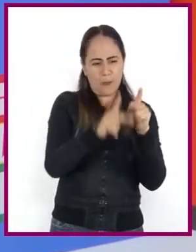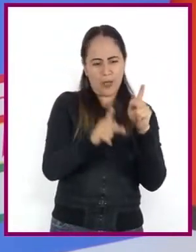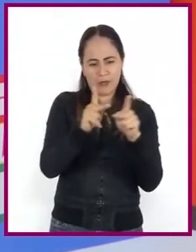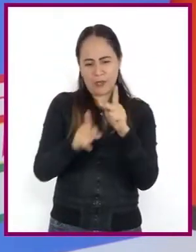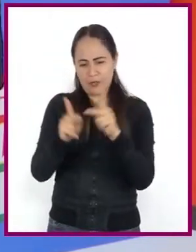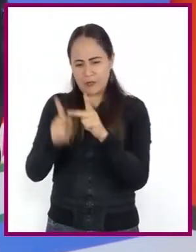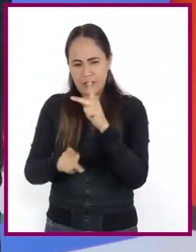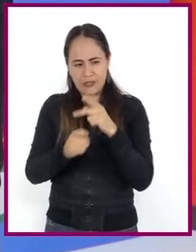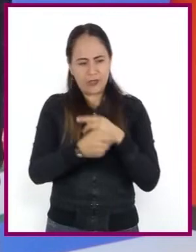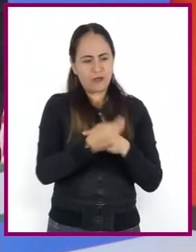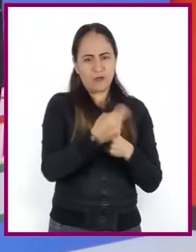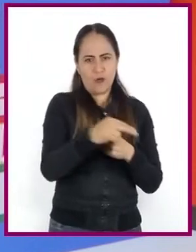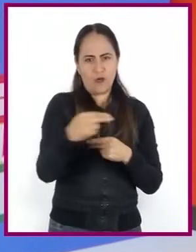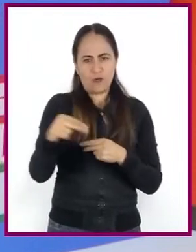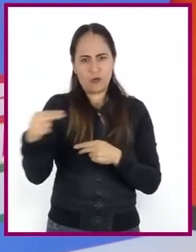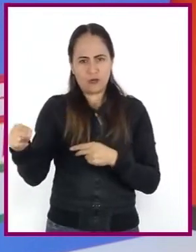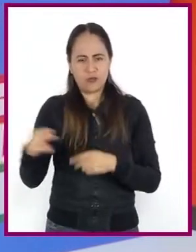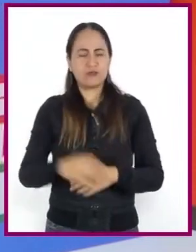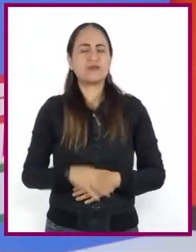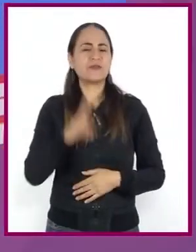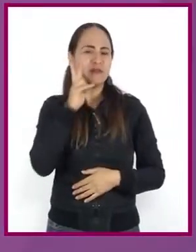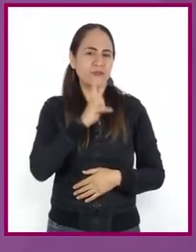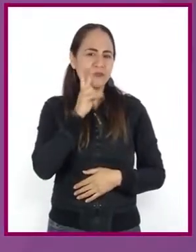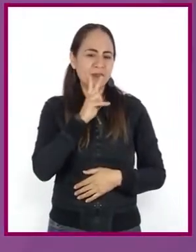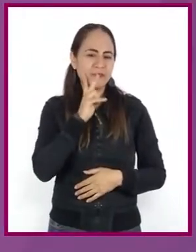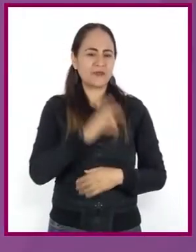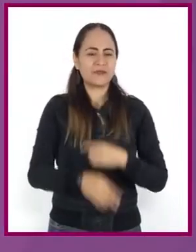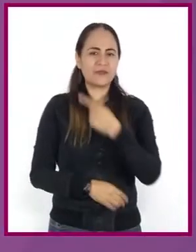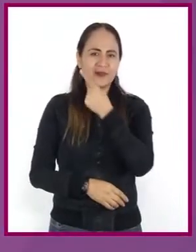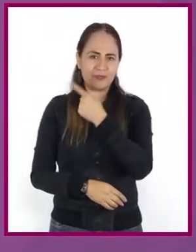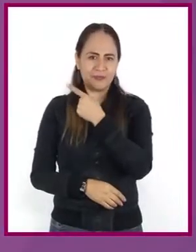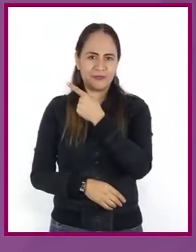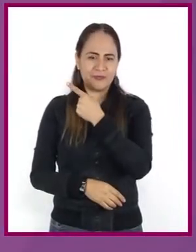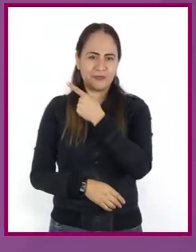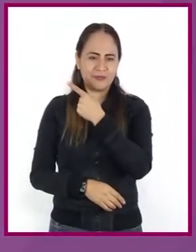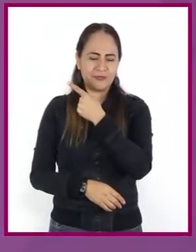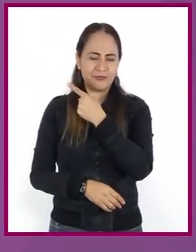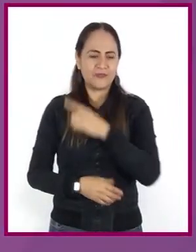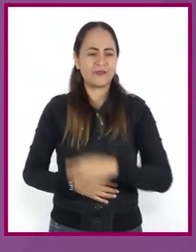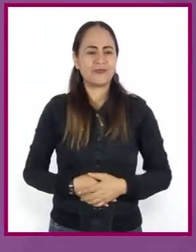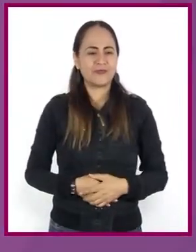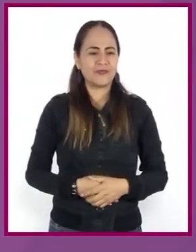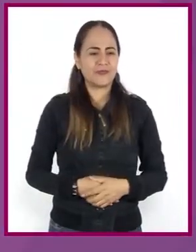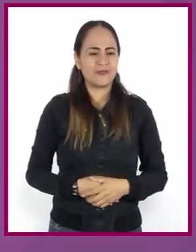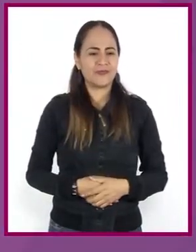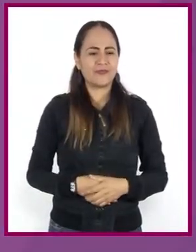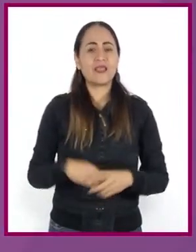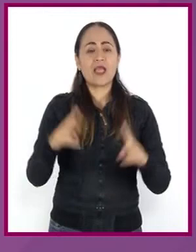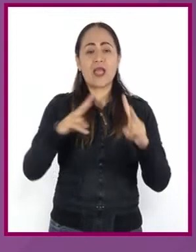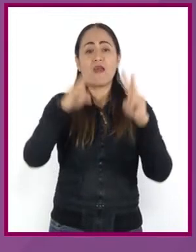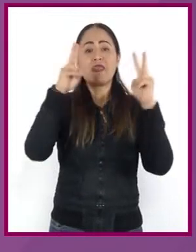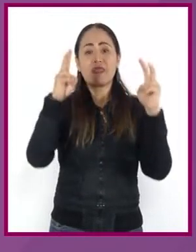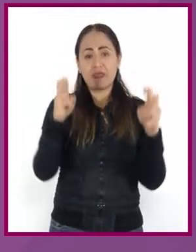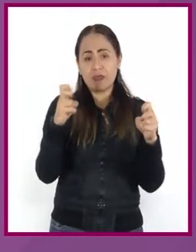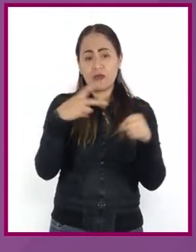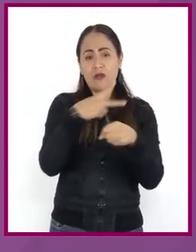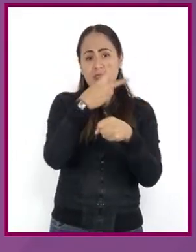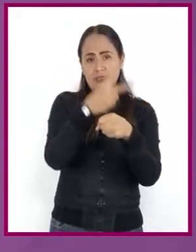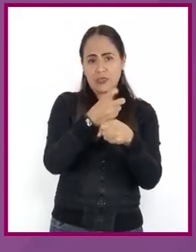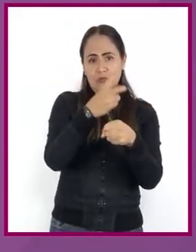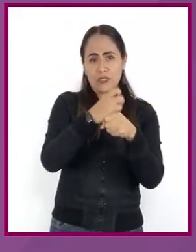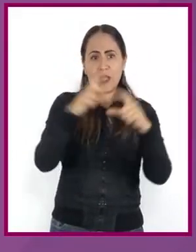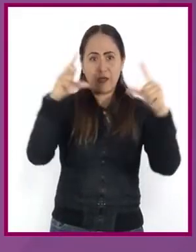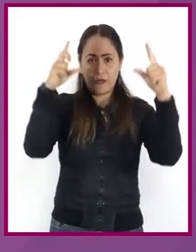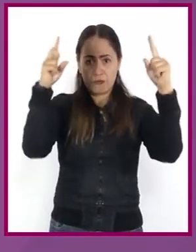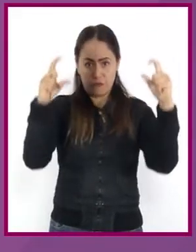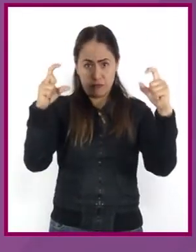Veamos qué son los subtítulos. Subtítulo. Título secundario que se pone a veces después del